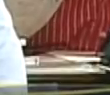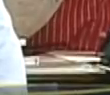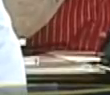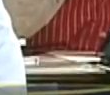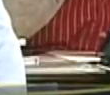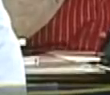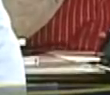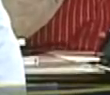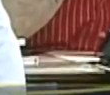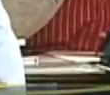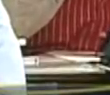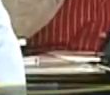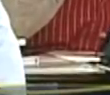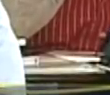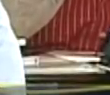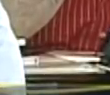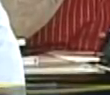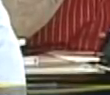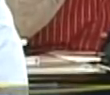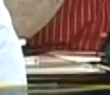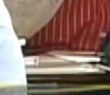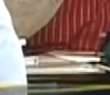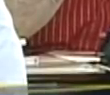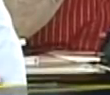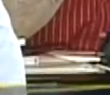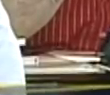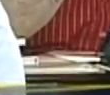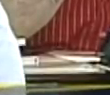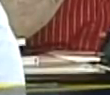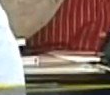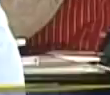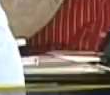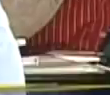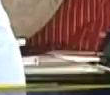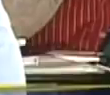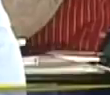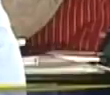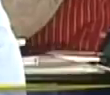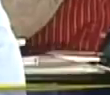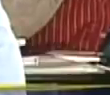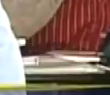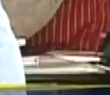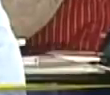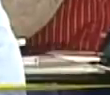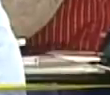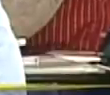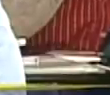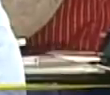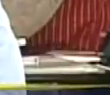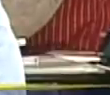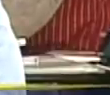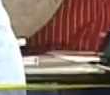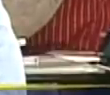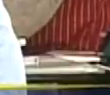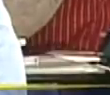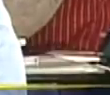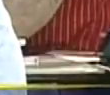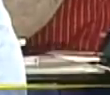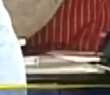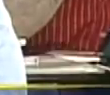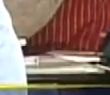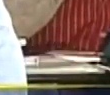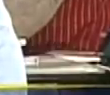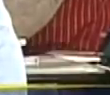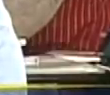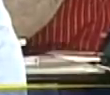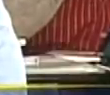reunirse, se reunían casi que 2 veces al año, el testimonio de los propios directores que estuvieron allí. Miles de